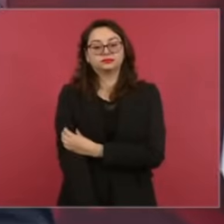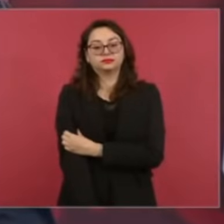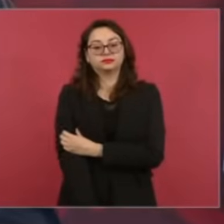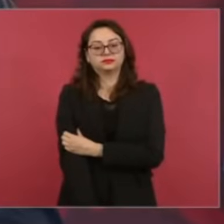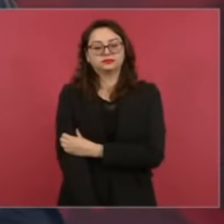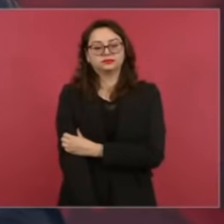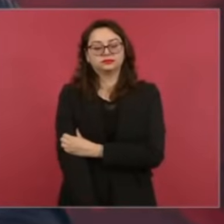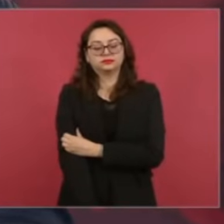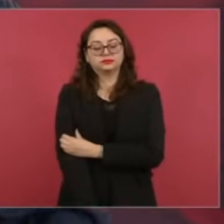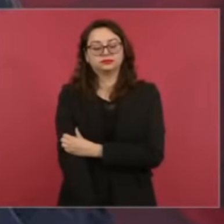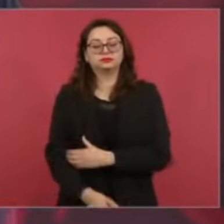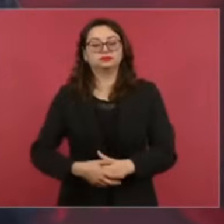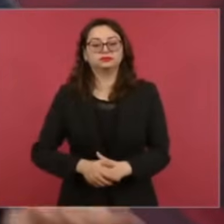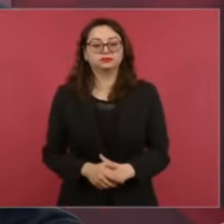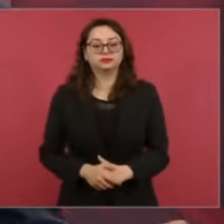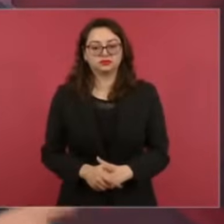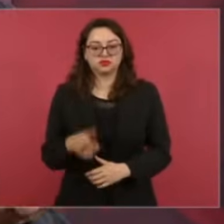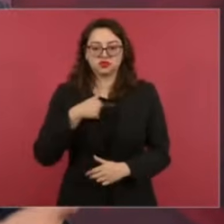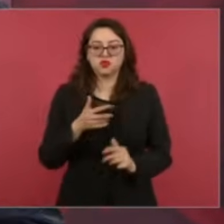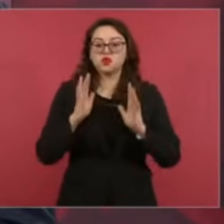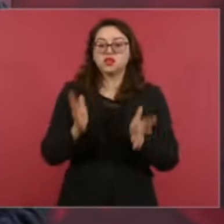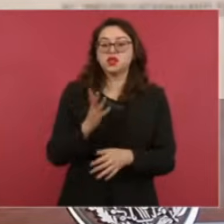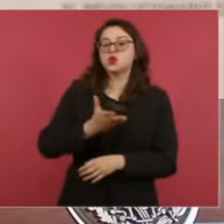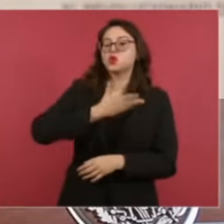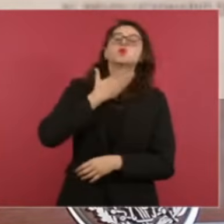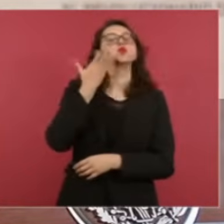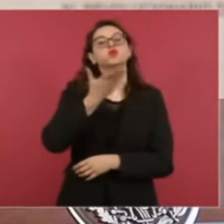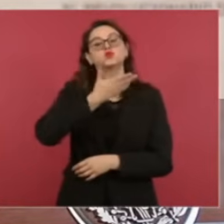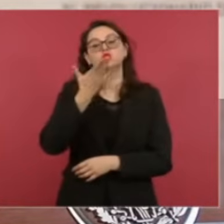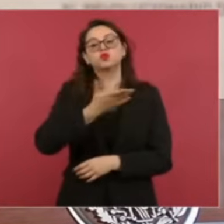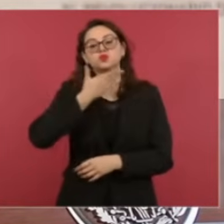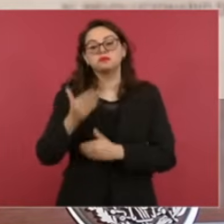si le cambiamos, ya no